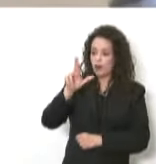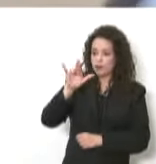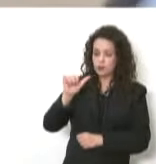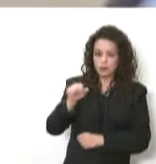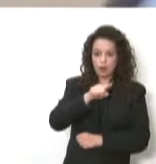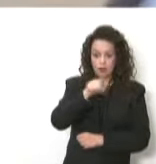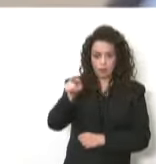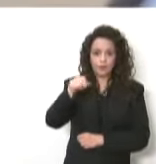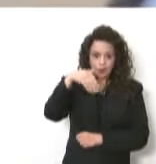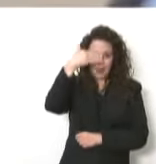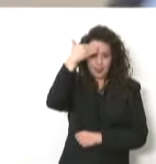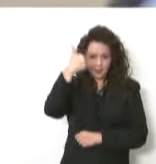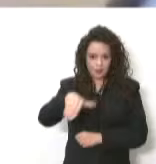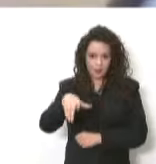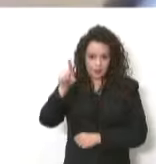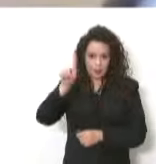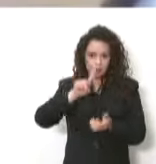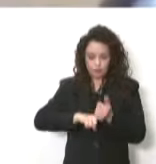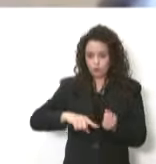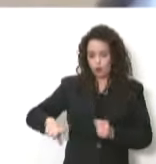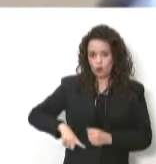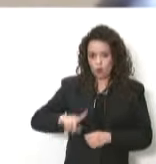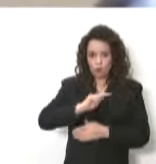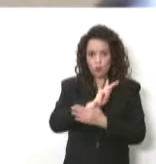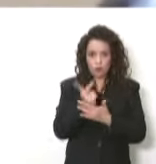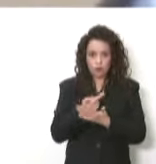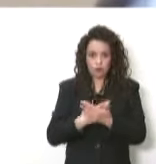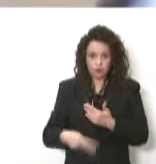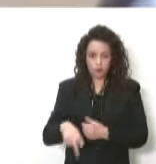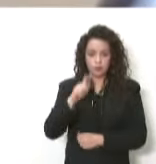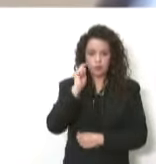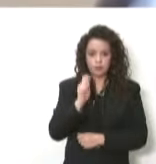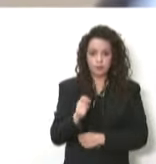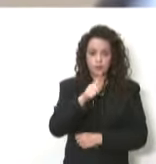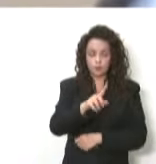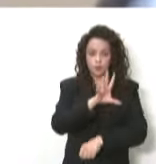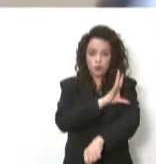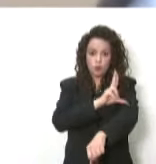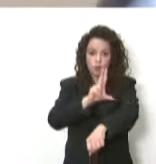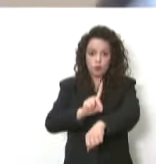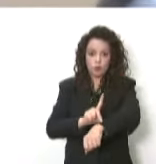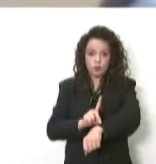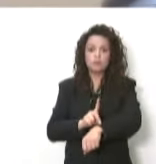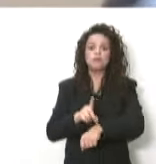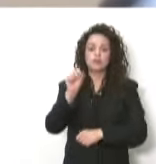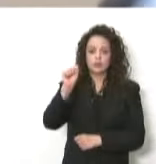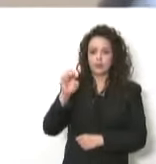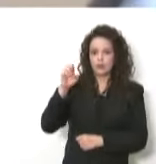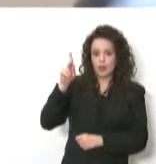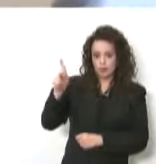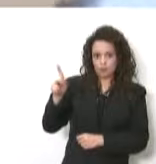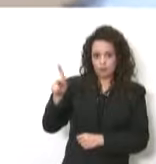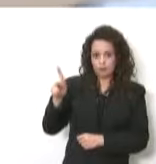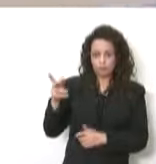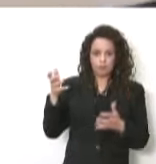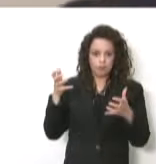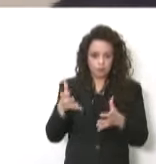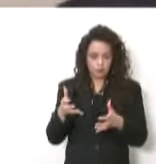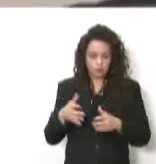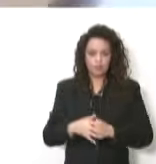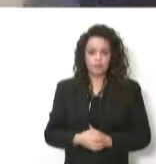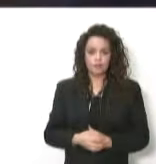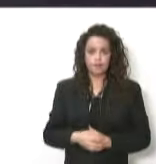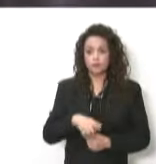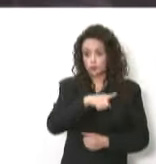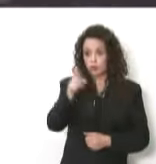como organismo público descentralizado, agrupado dentro del sector coordinado por la Secretaría de Educación y que, como ustedes saben, pues es uno de